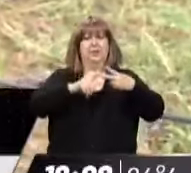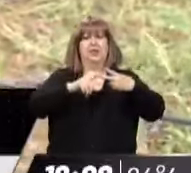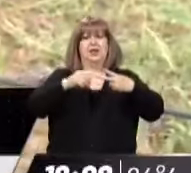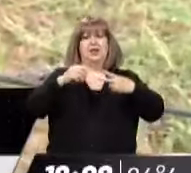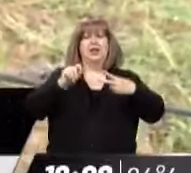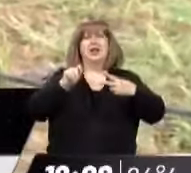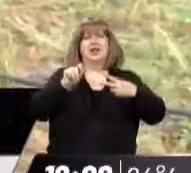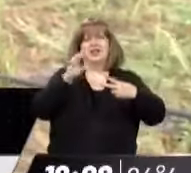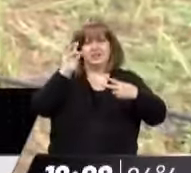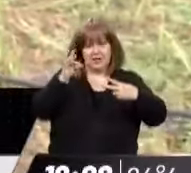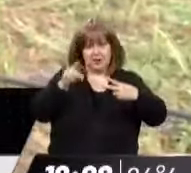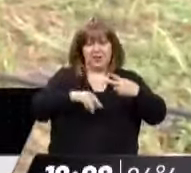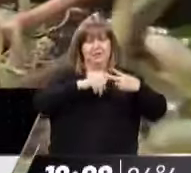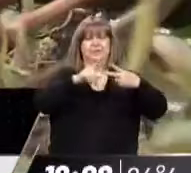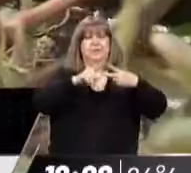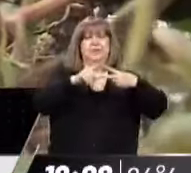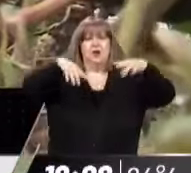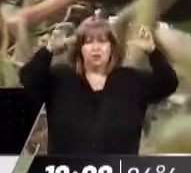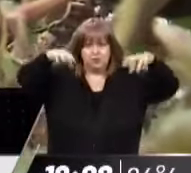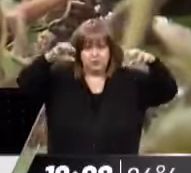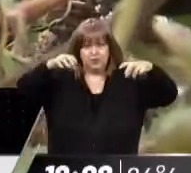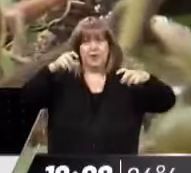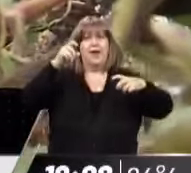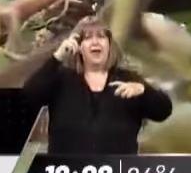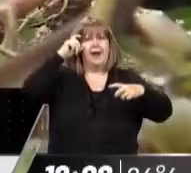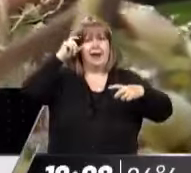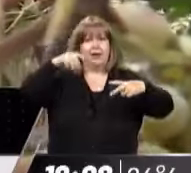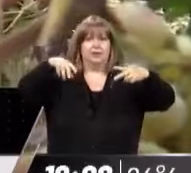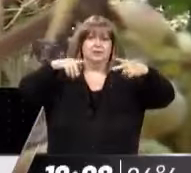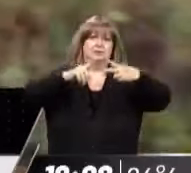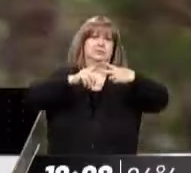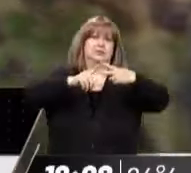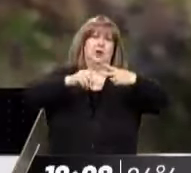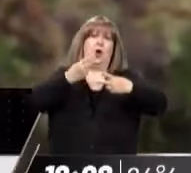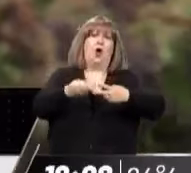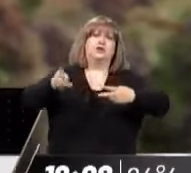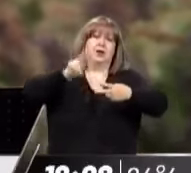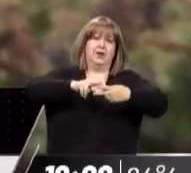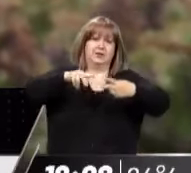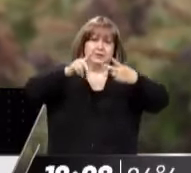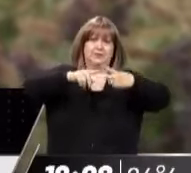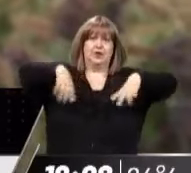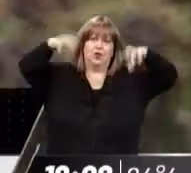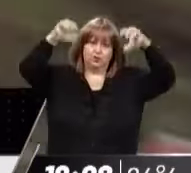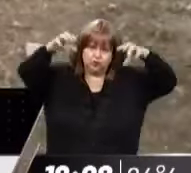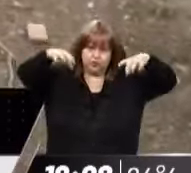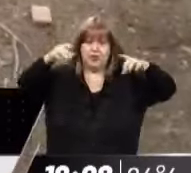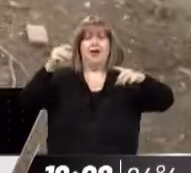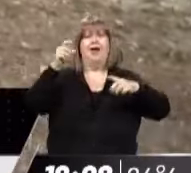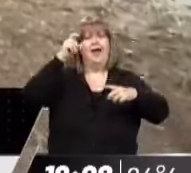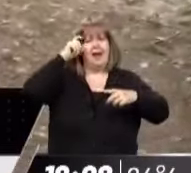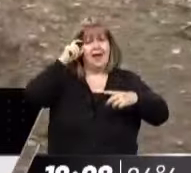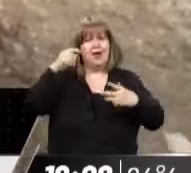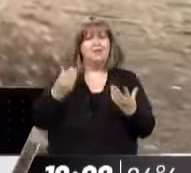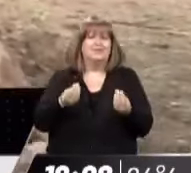de aquellas que causaron graves daños y con mayor contundencia en la zona este de la provincia. Claro, se suma a esto, ¿no? Tanto